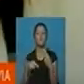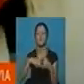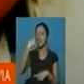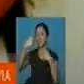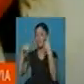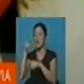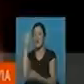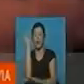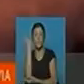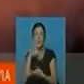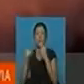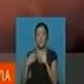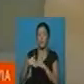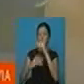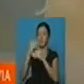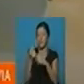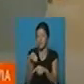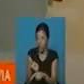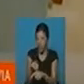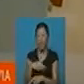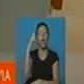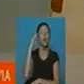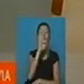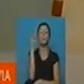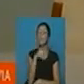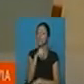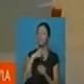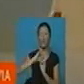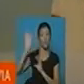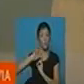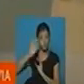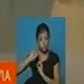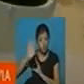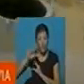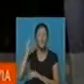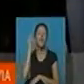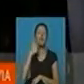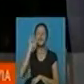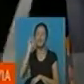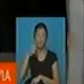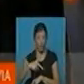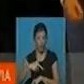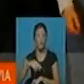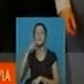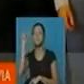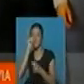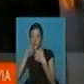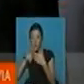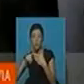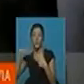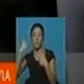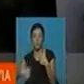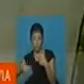diversificación de su economía. El 90% de sus exportaciones son de gas natural, petróleo y